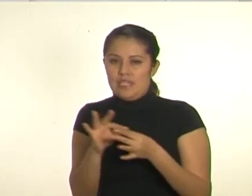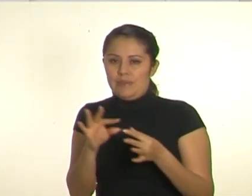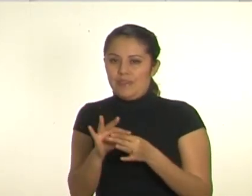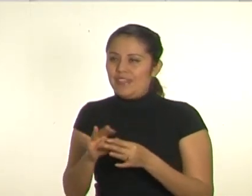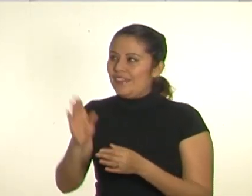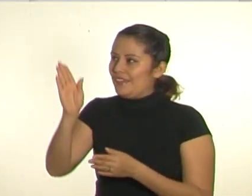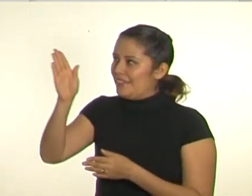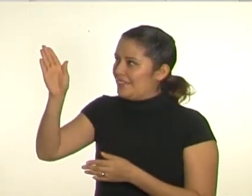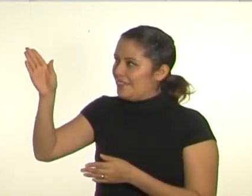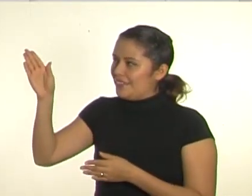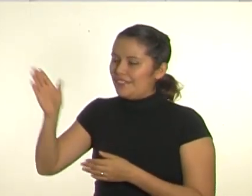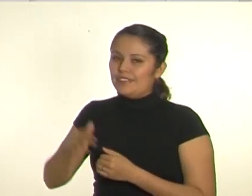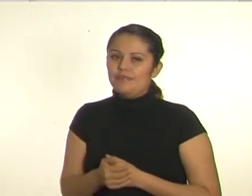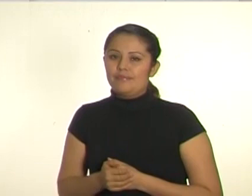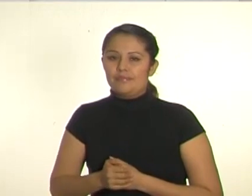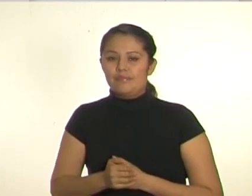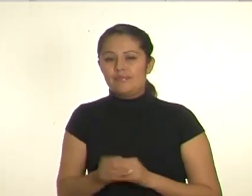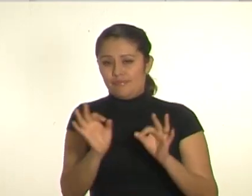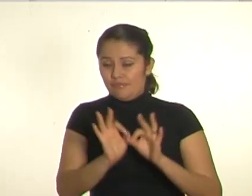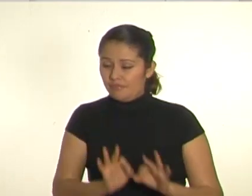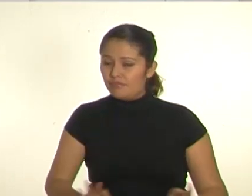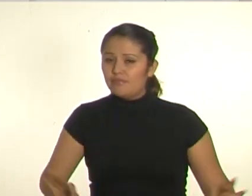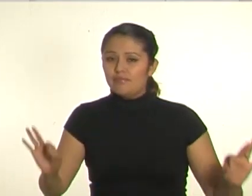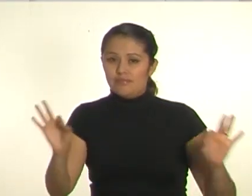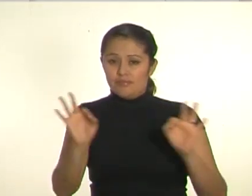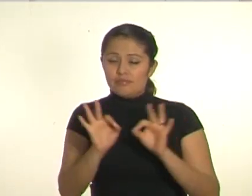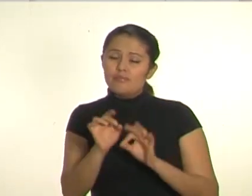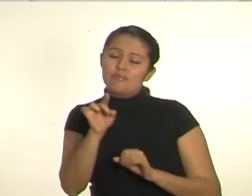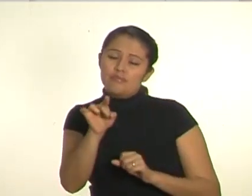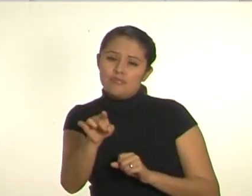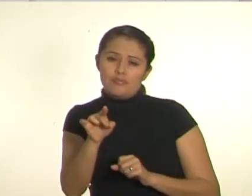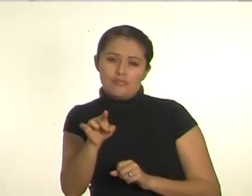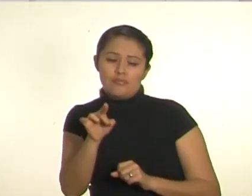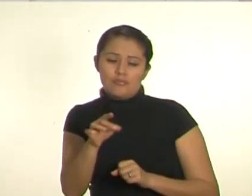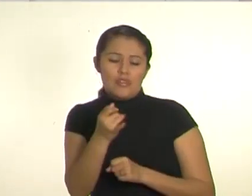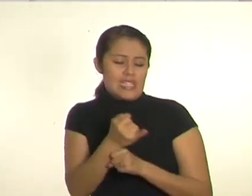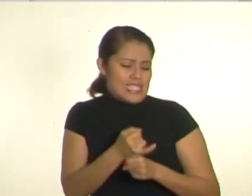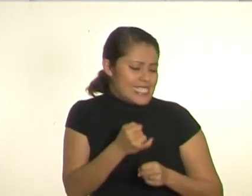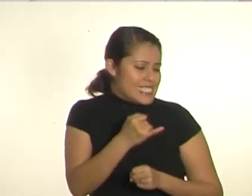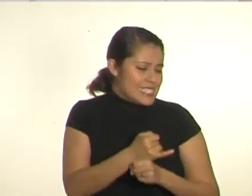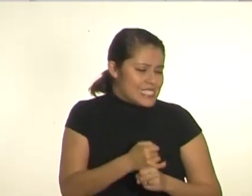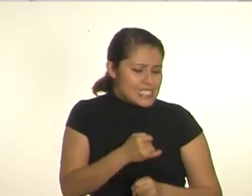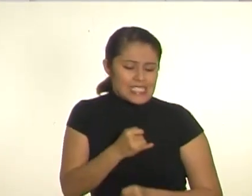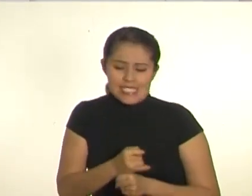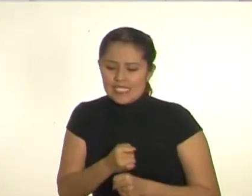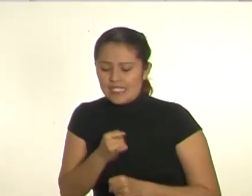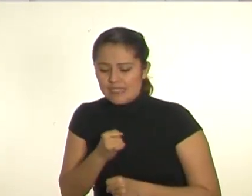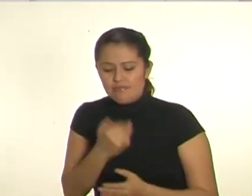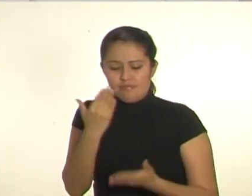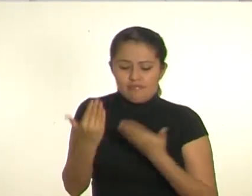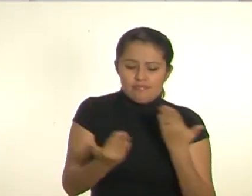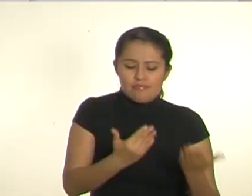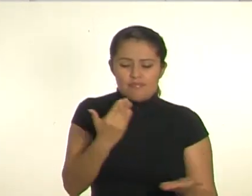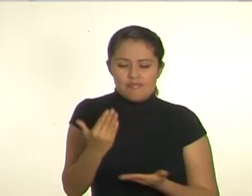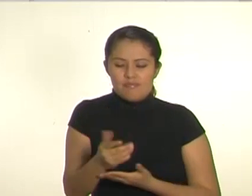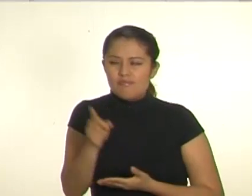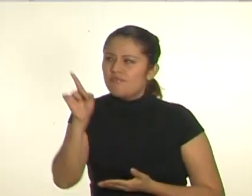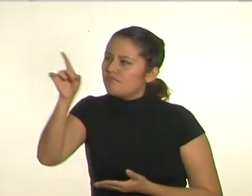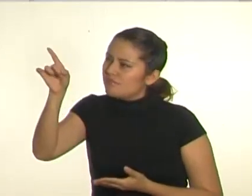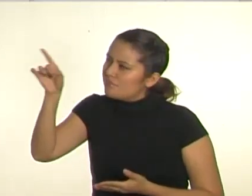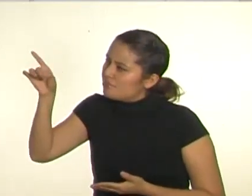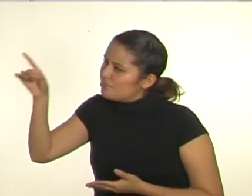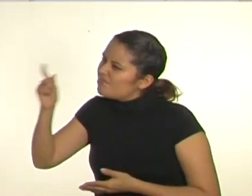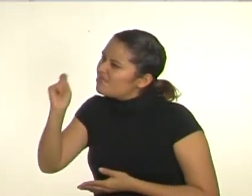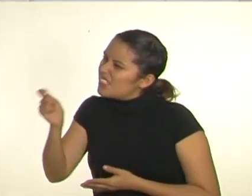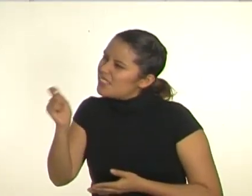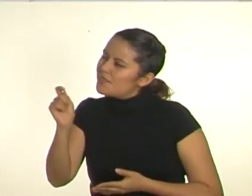momento la sesión. Es importante que tú puedas investigar más acerca de los puntos, de los